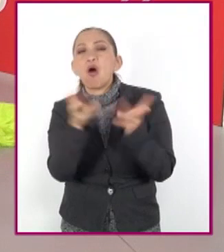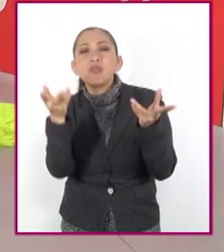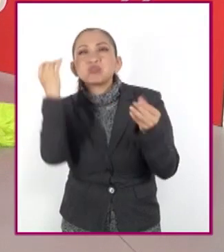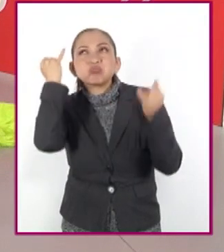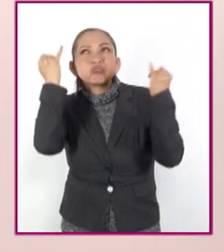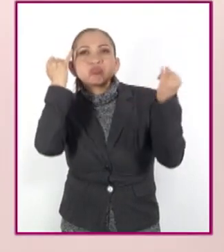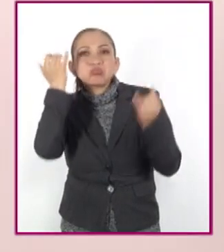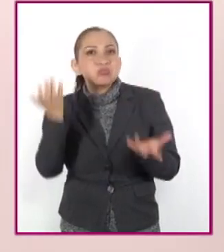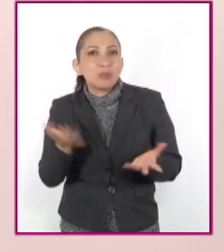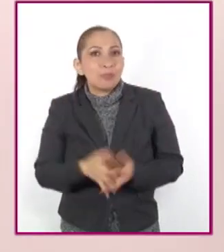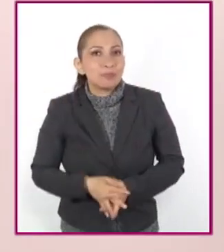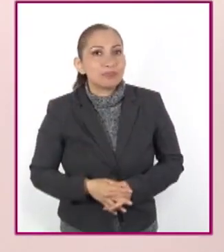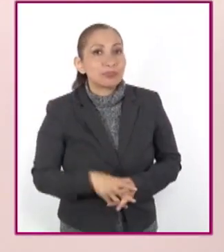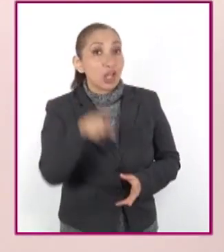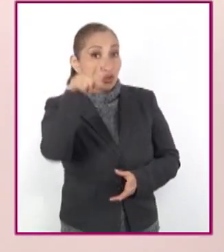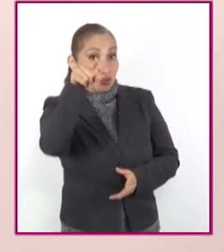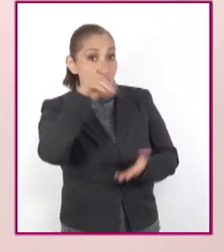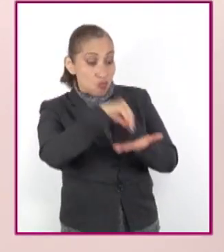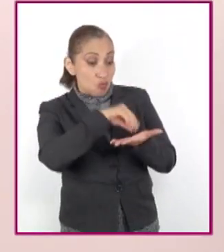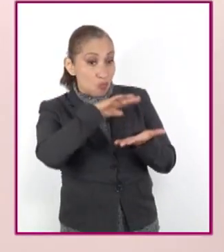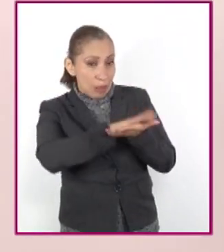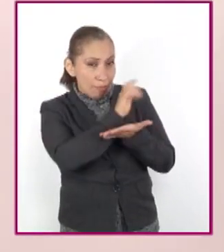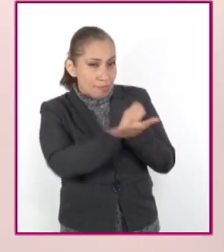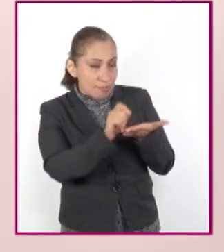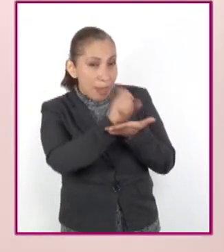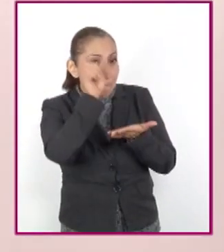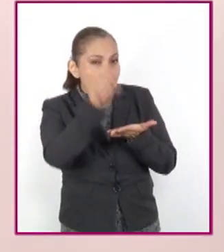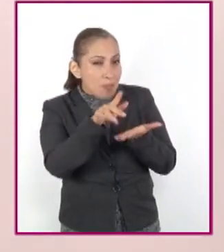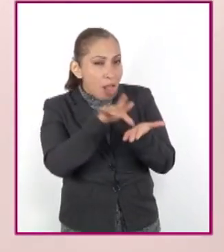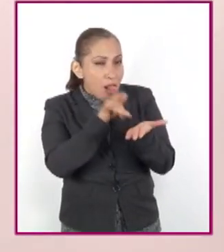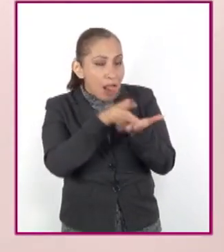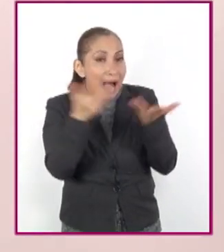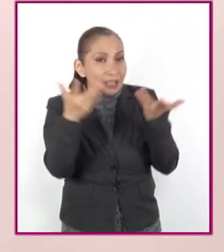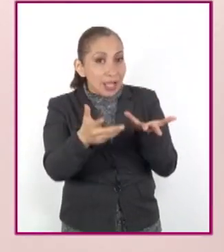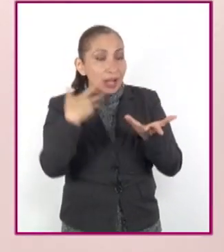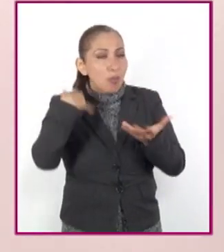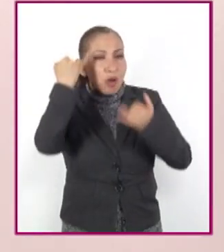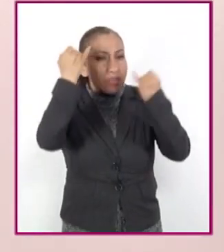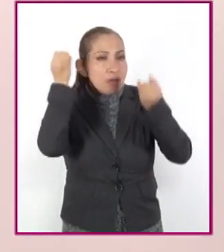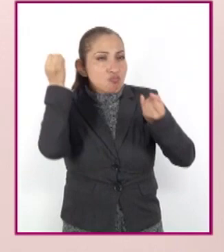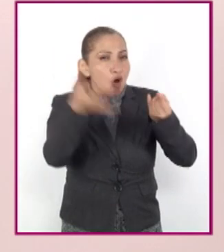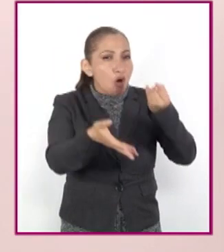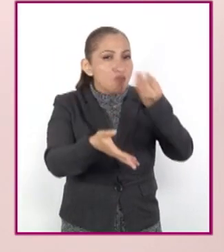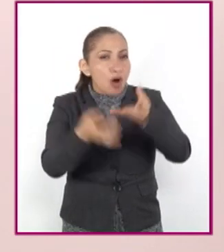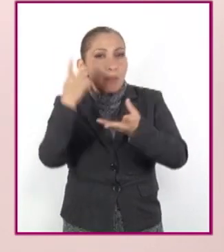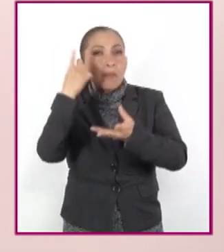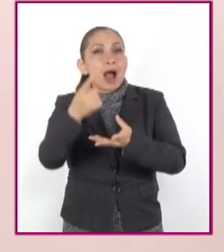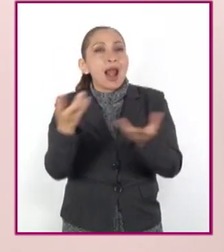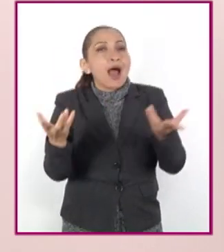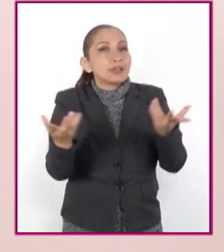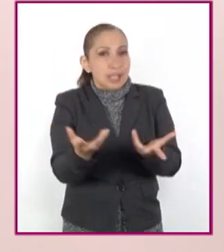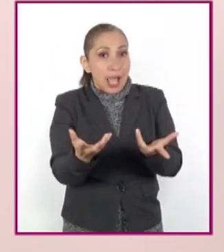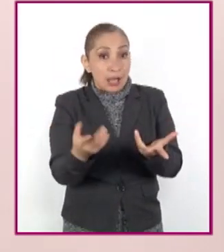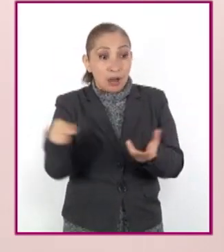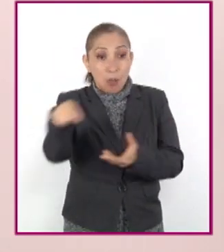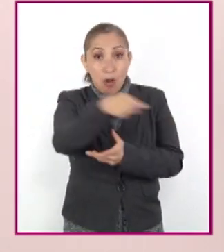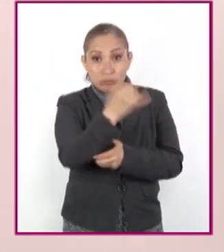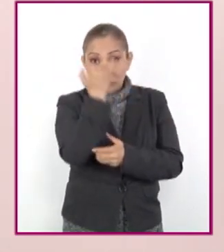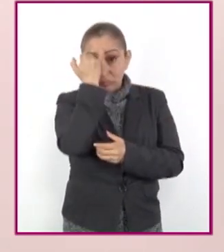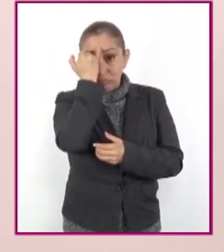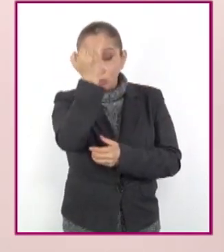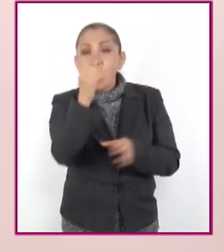harían? Tomen nota, porque con esto generaremos una lluvia de ideas para realizar de forma